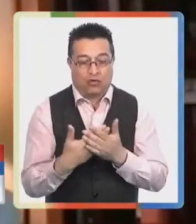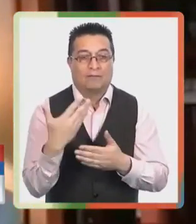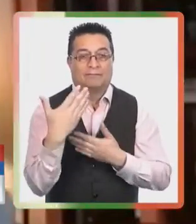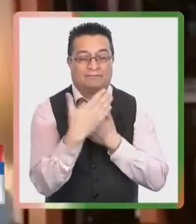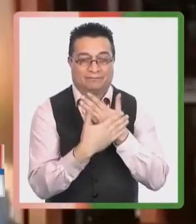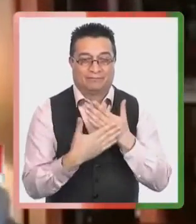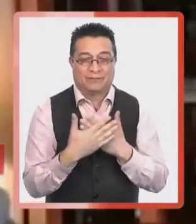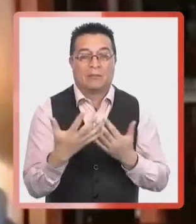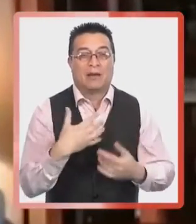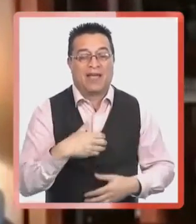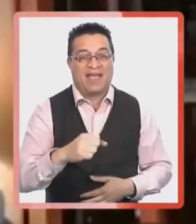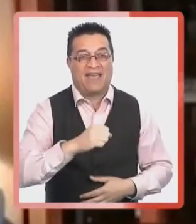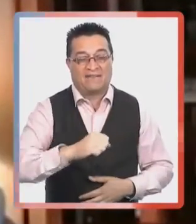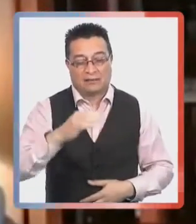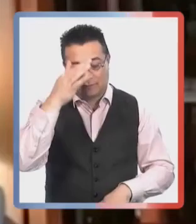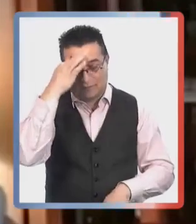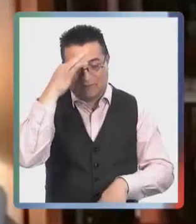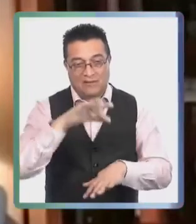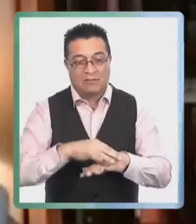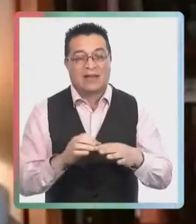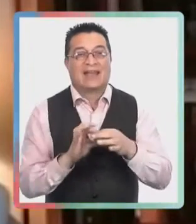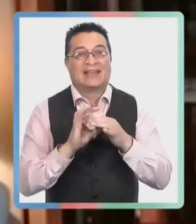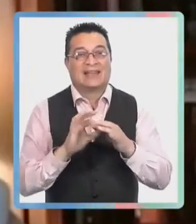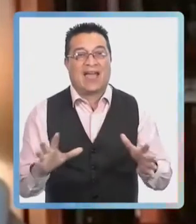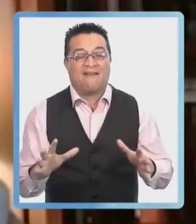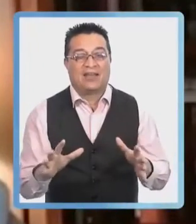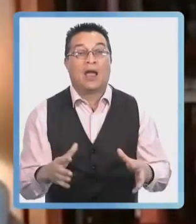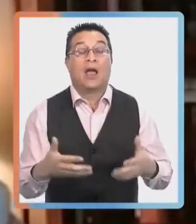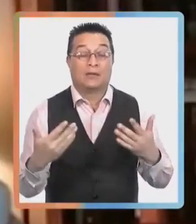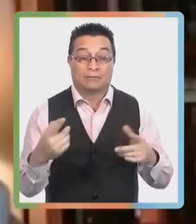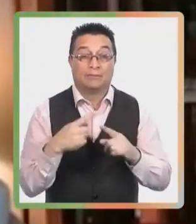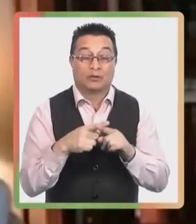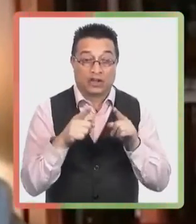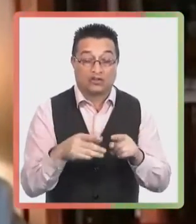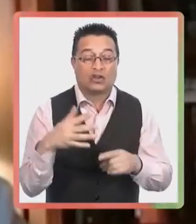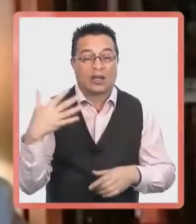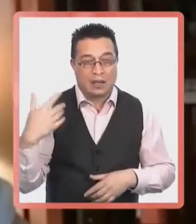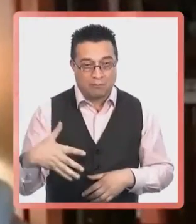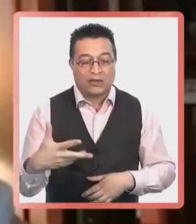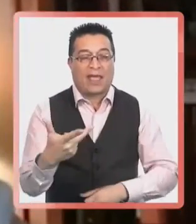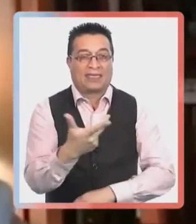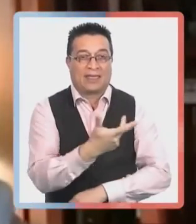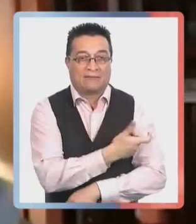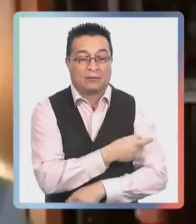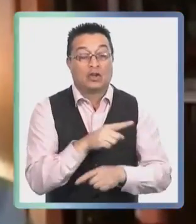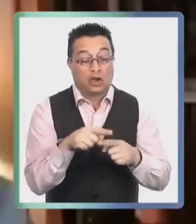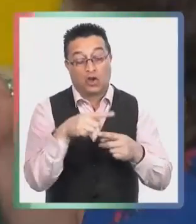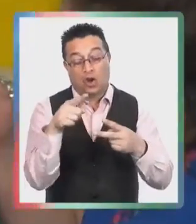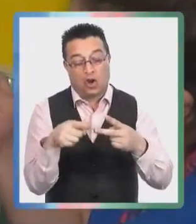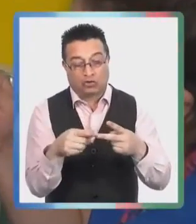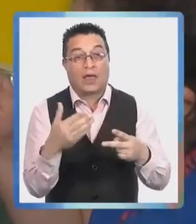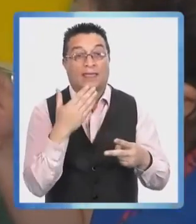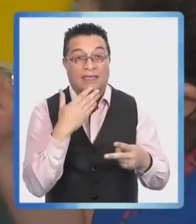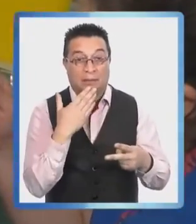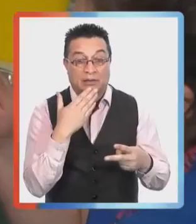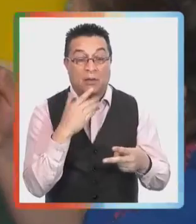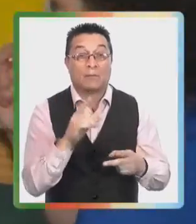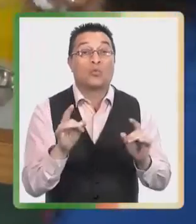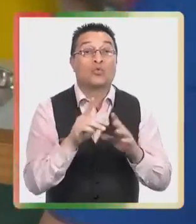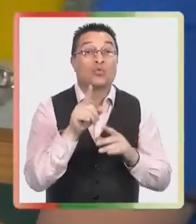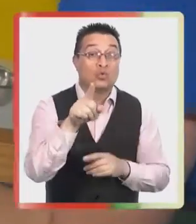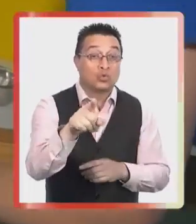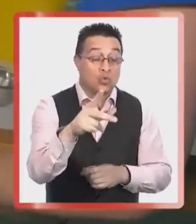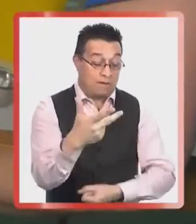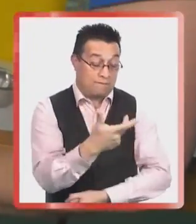vacunarse para evitar enfermar gravemente. Por lo tanto, es muy importante que se vacunen. Además, hay otro factor. Cuando